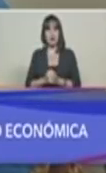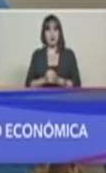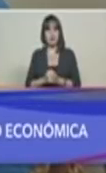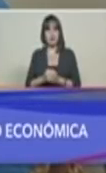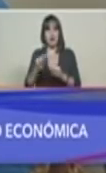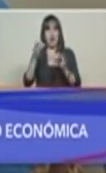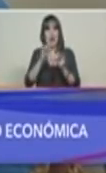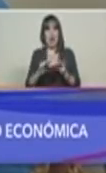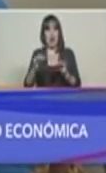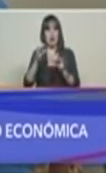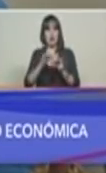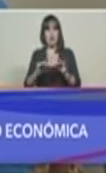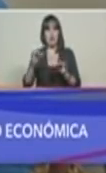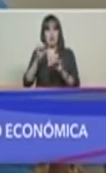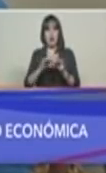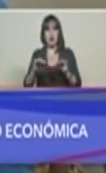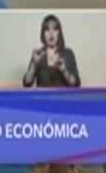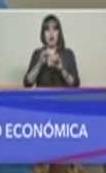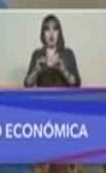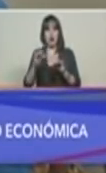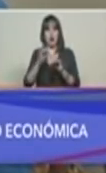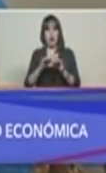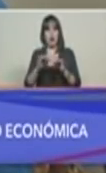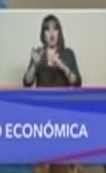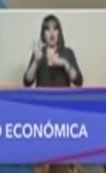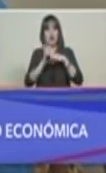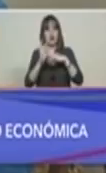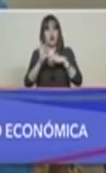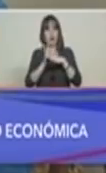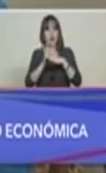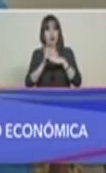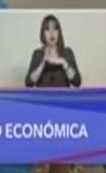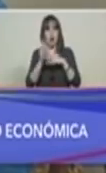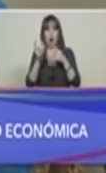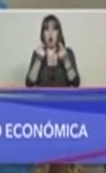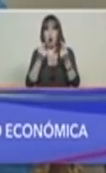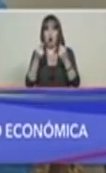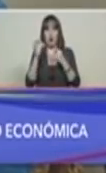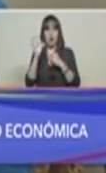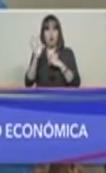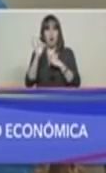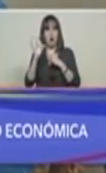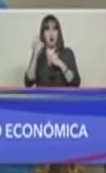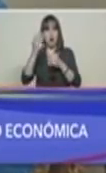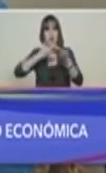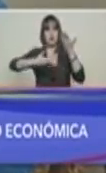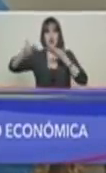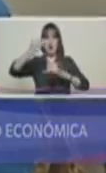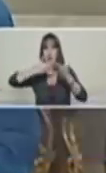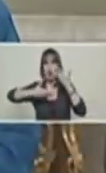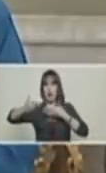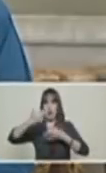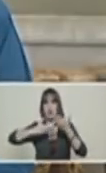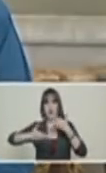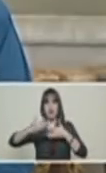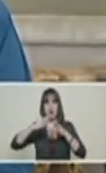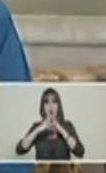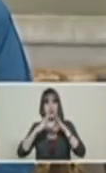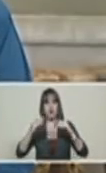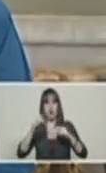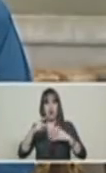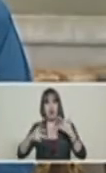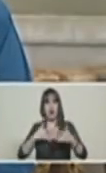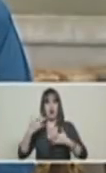Petro entra en funcionamiento como moneda de intercambio comercial para las